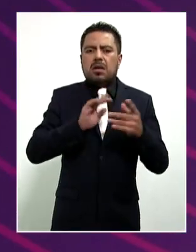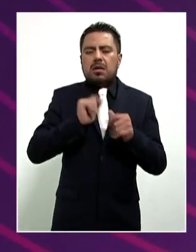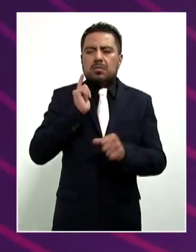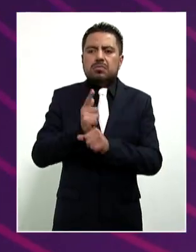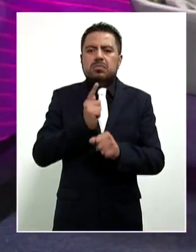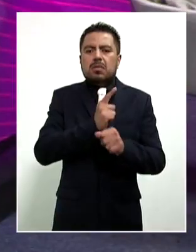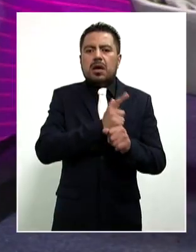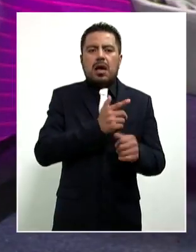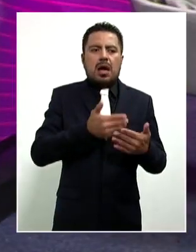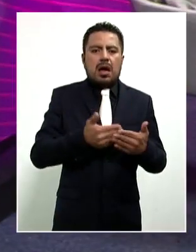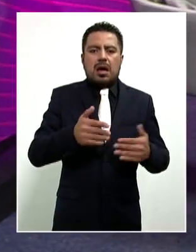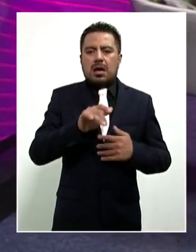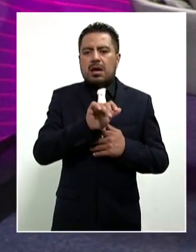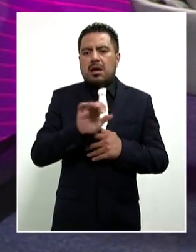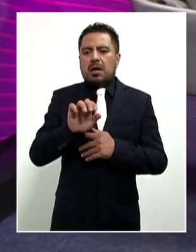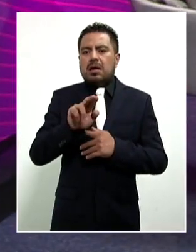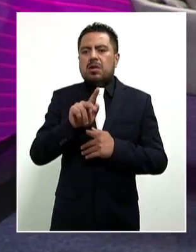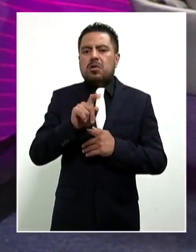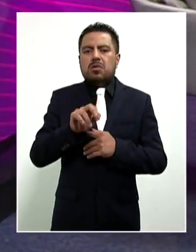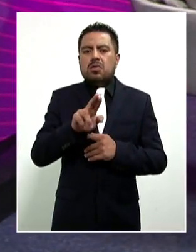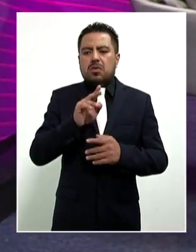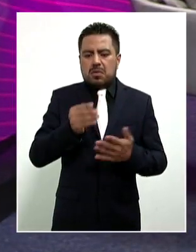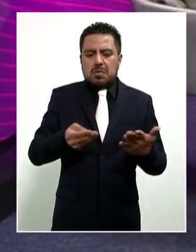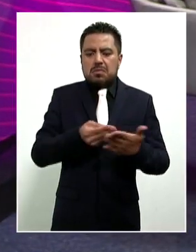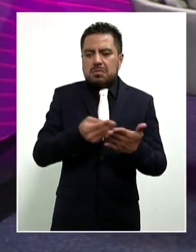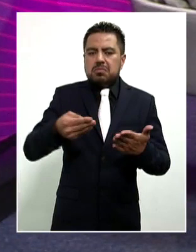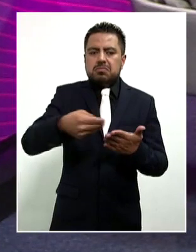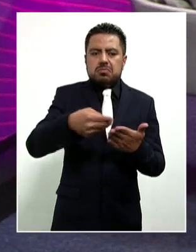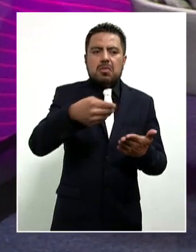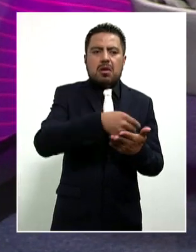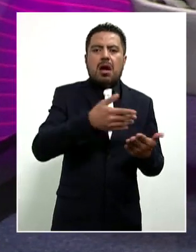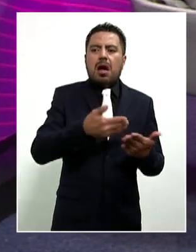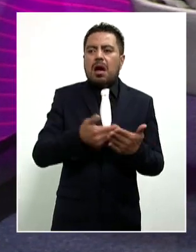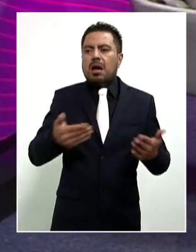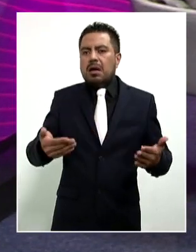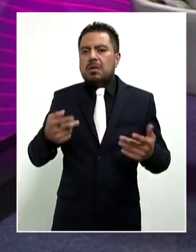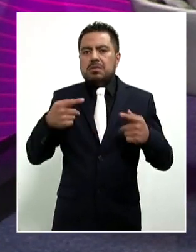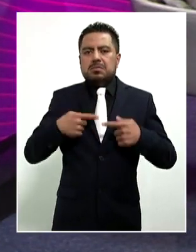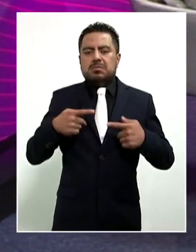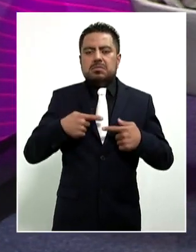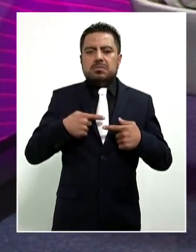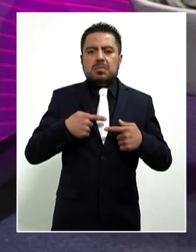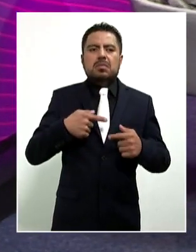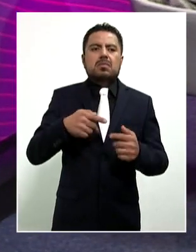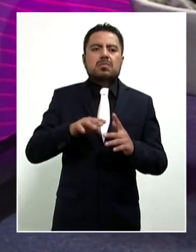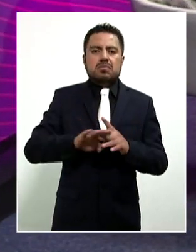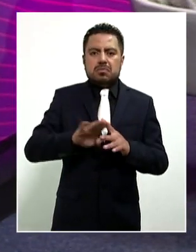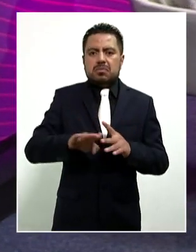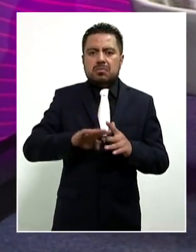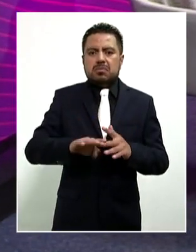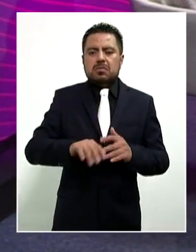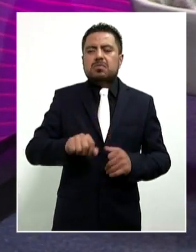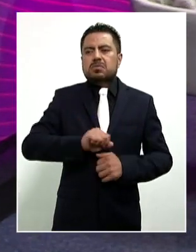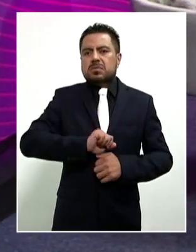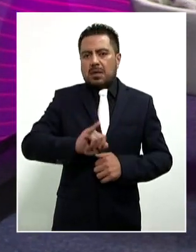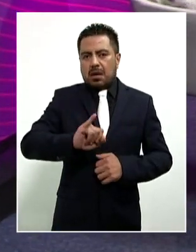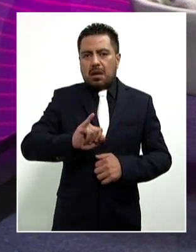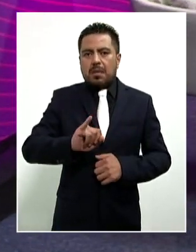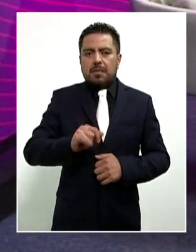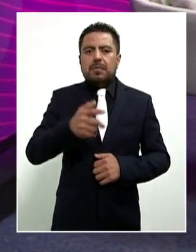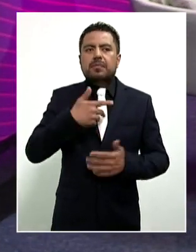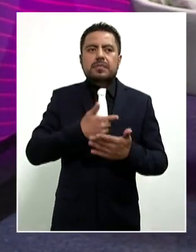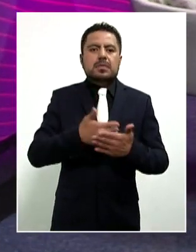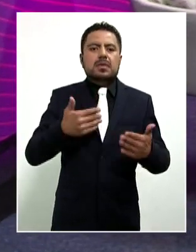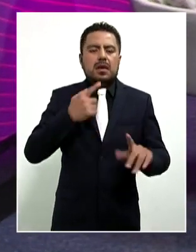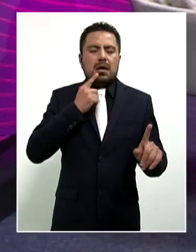visto desde el ACNUR, por ejemplo, de las aportaciones que nos dan ahora las personas refugiadas, ¿no? Sí, en efecto, hemos